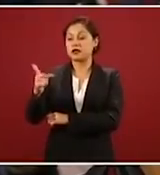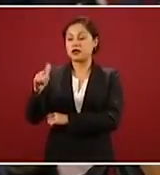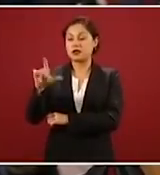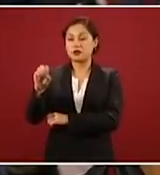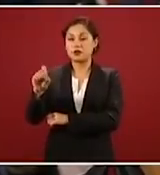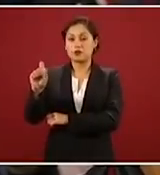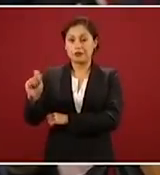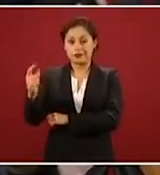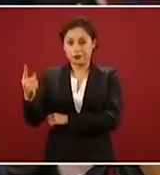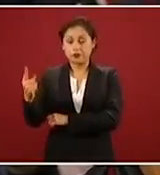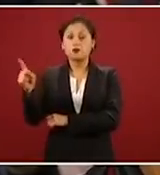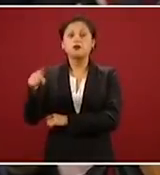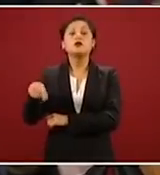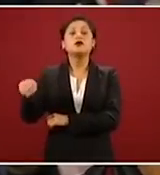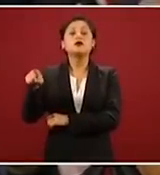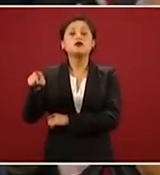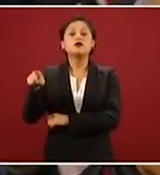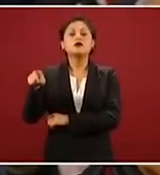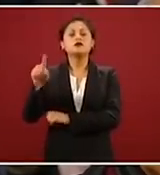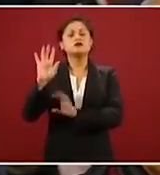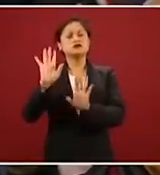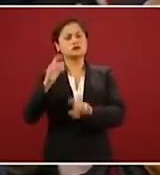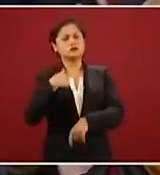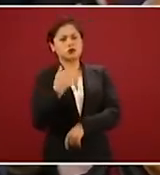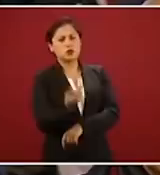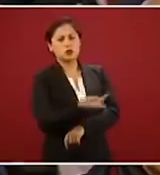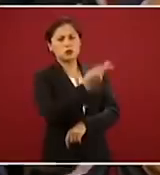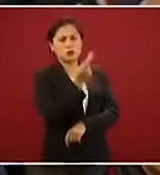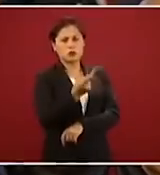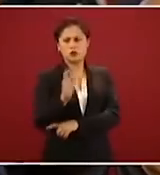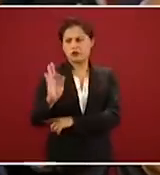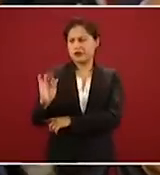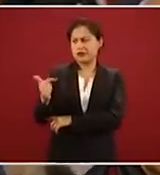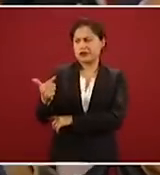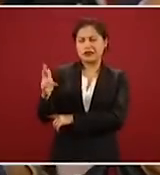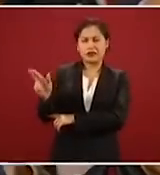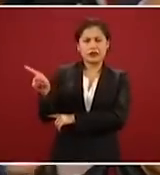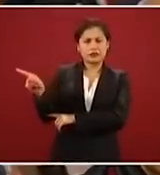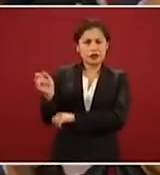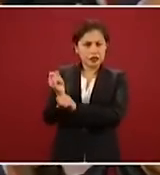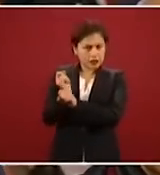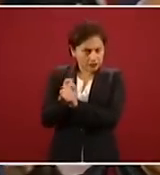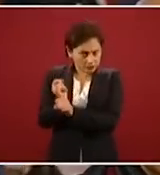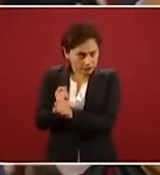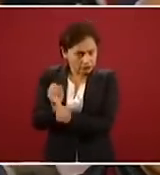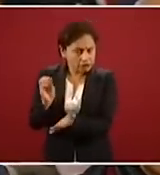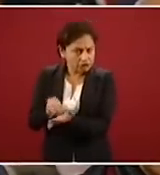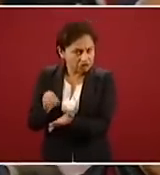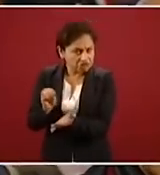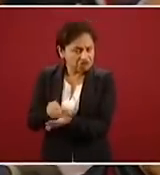Fiscalía sigue investigando este hecho de corrupción que se dio